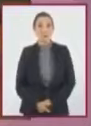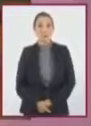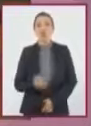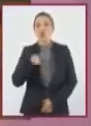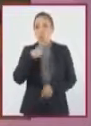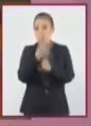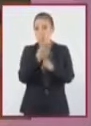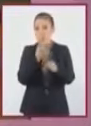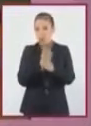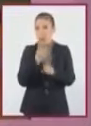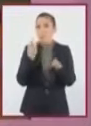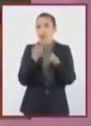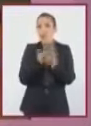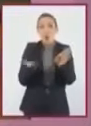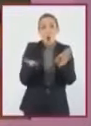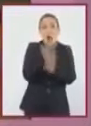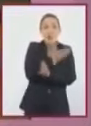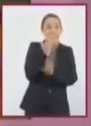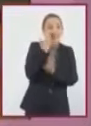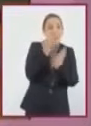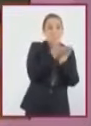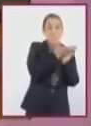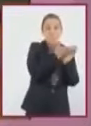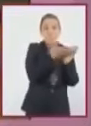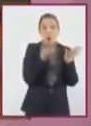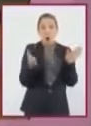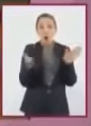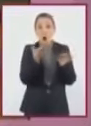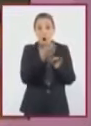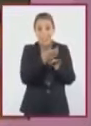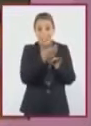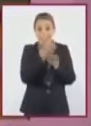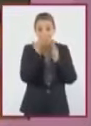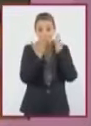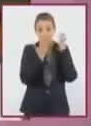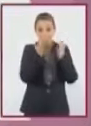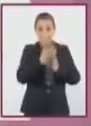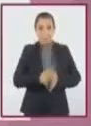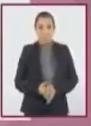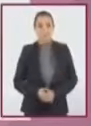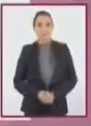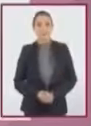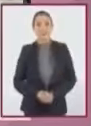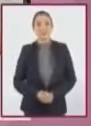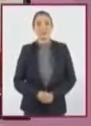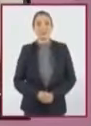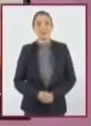Los invito a ver lo que sucedía en el periodo histórico que van a estudiar durante este bloque.